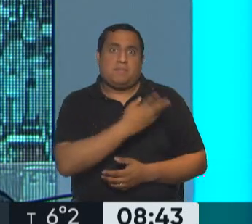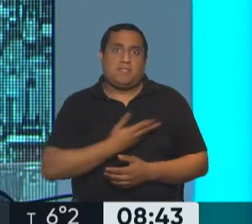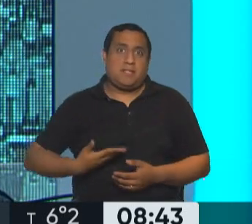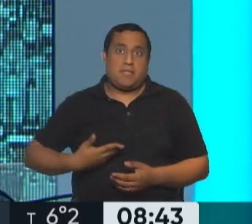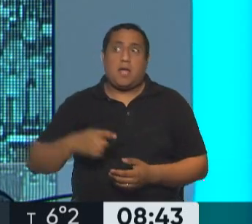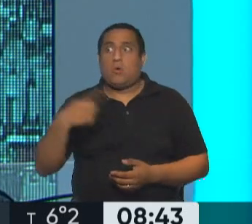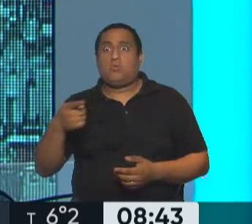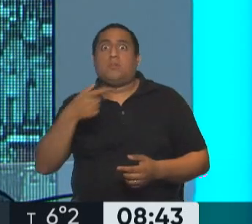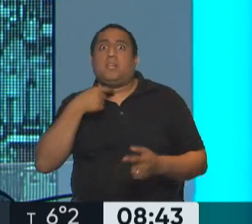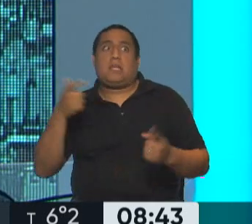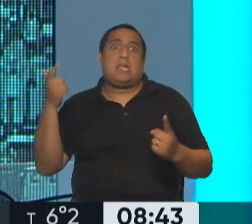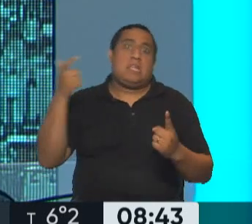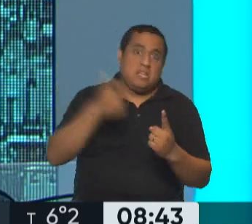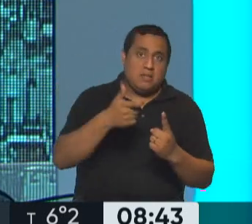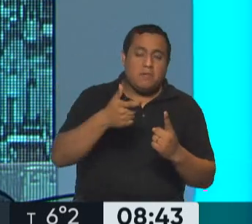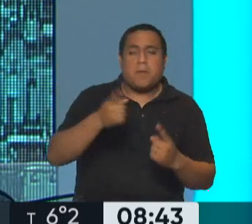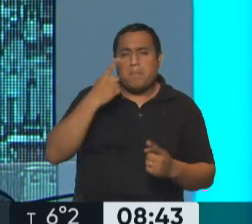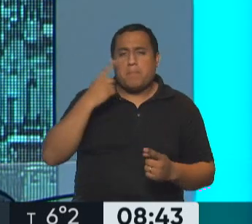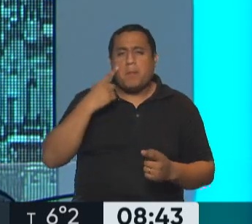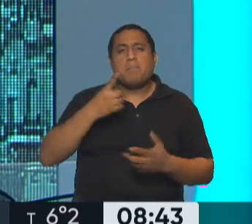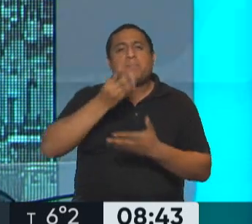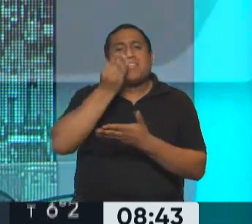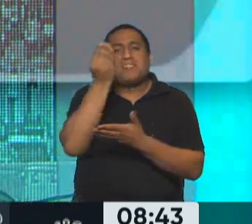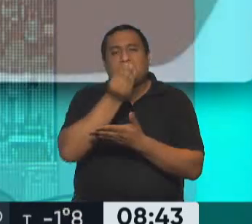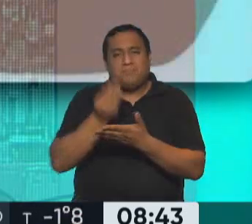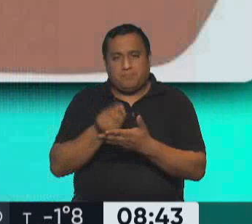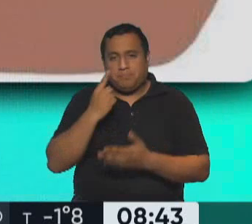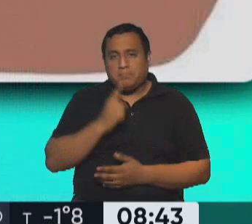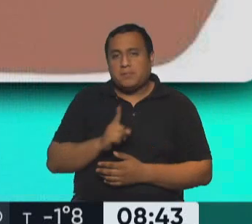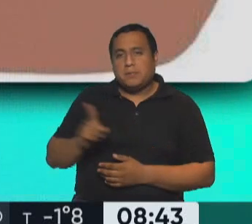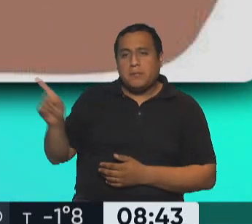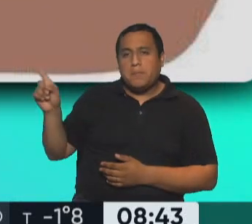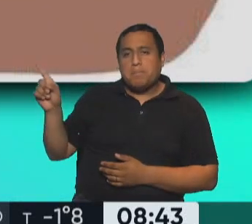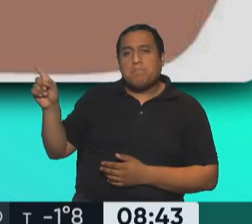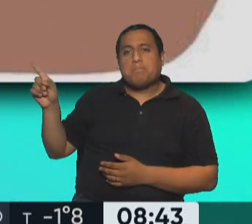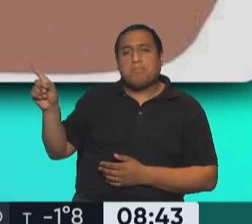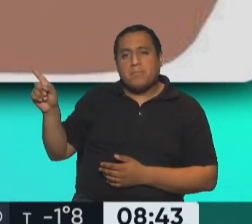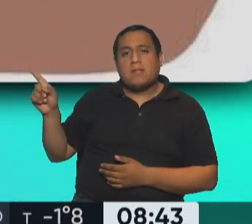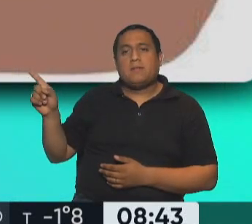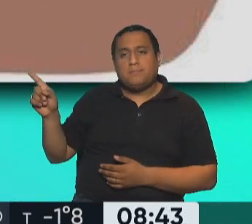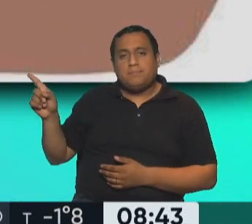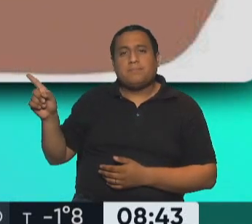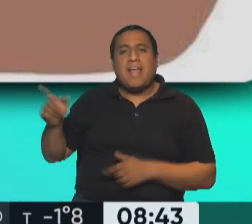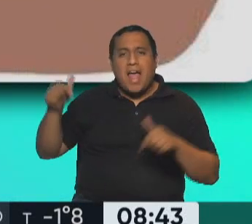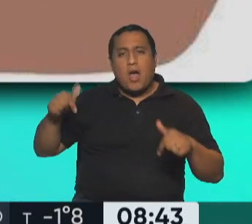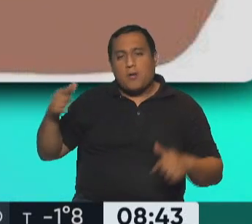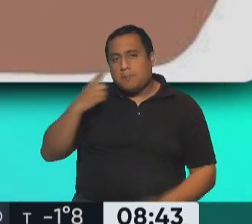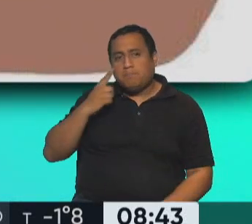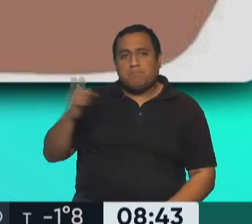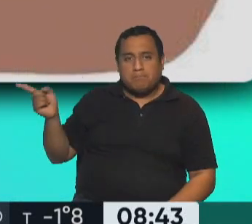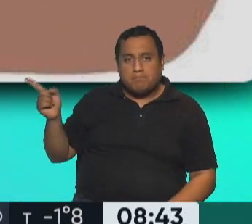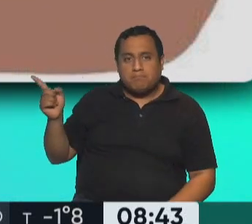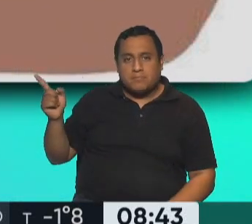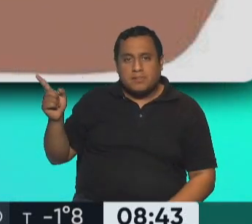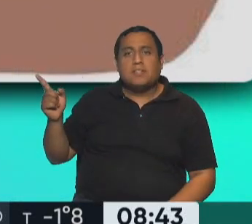que vamos a mostrar, la de esta ilustración del dibujante Rep. La tenemos en este momento en pantalla y